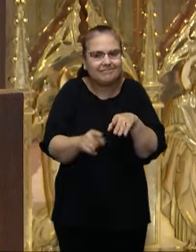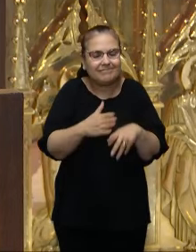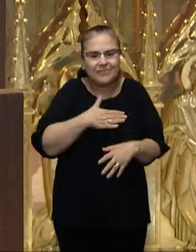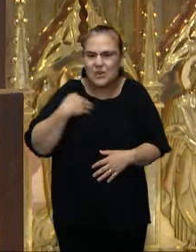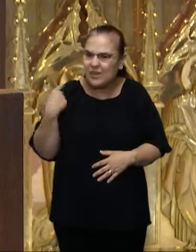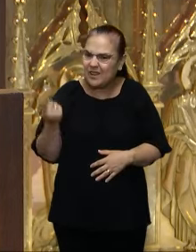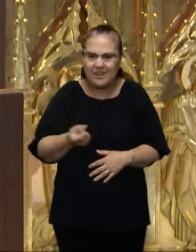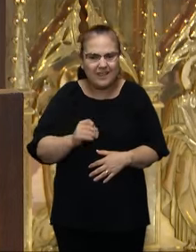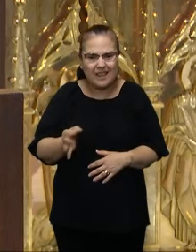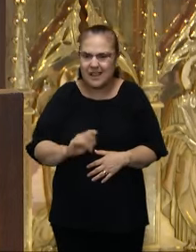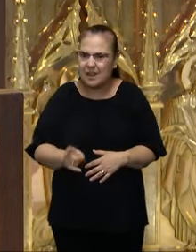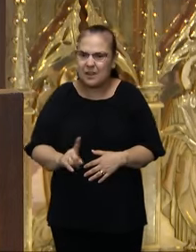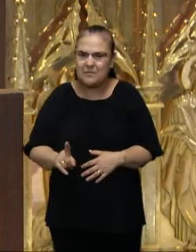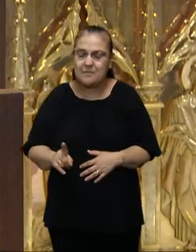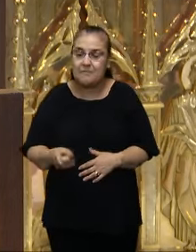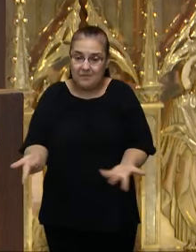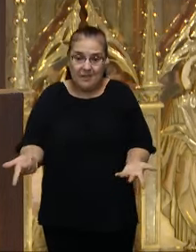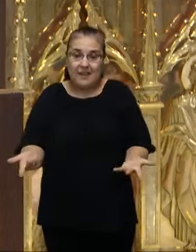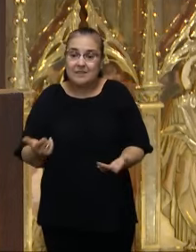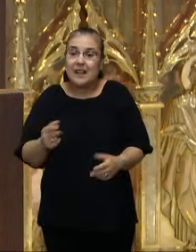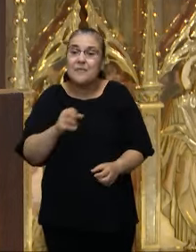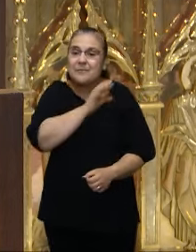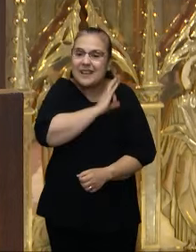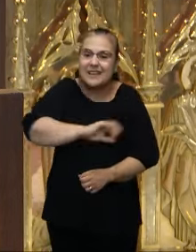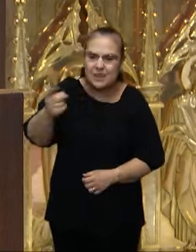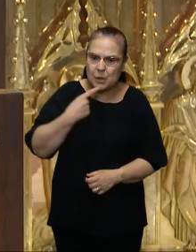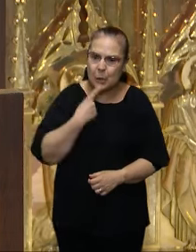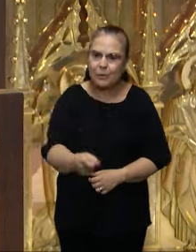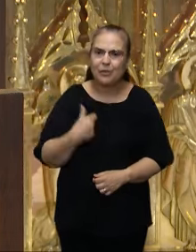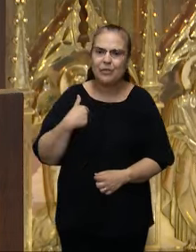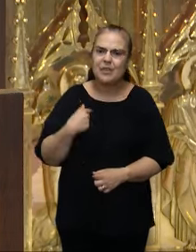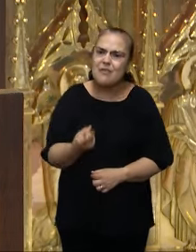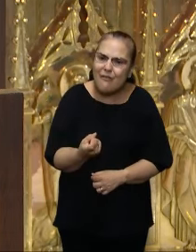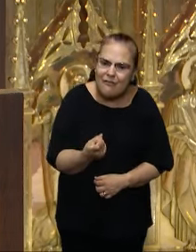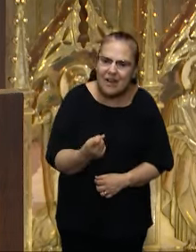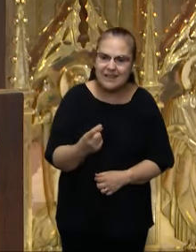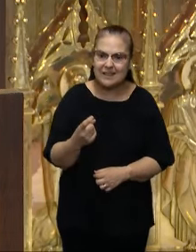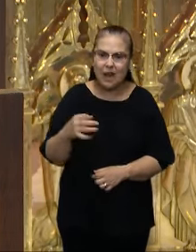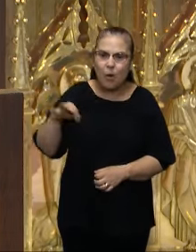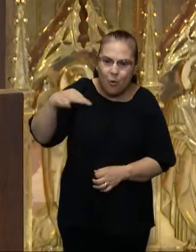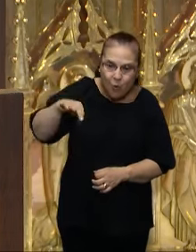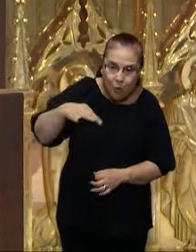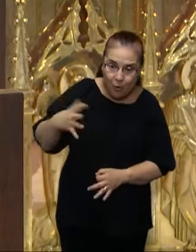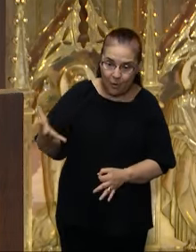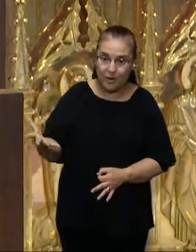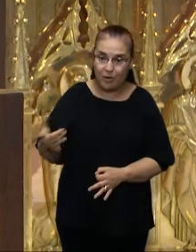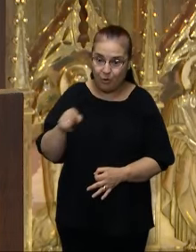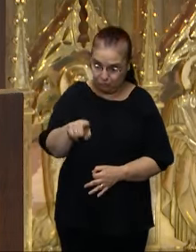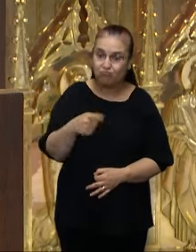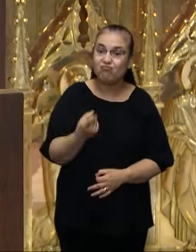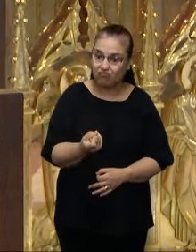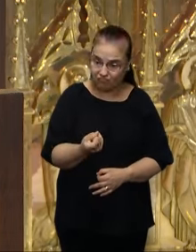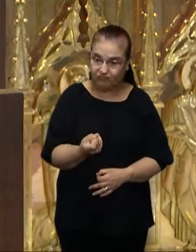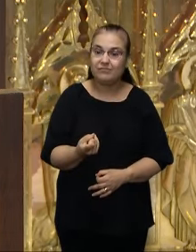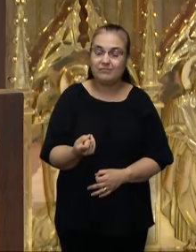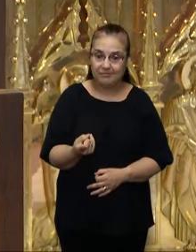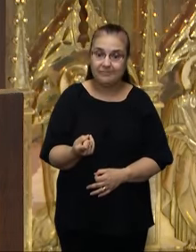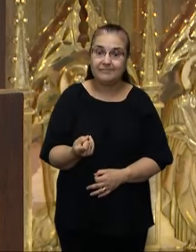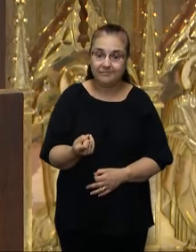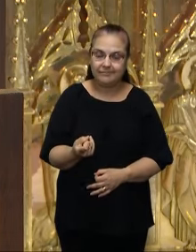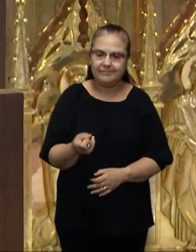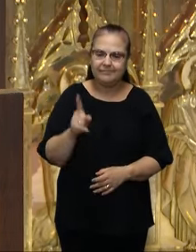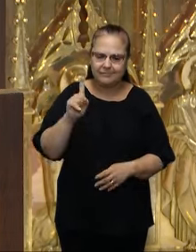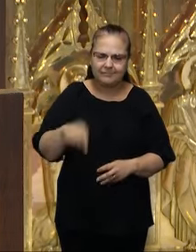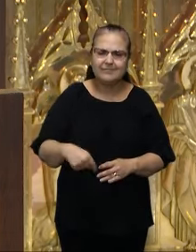claro, es que te falta lo fundamental, lo único necesario, que también dirá en otro momento y